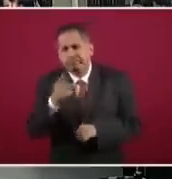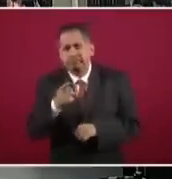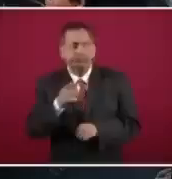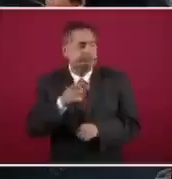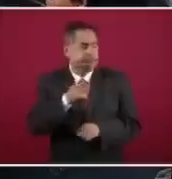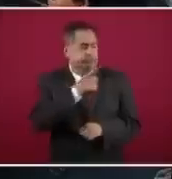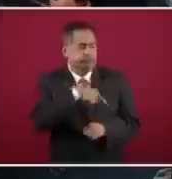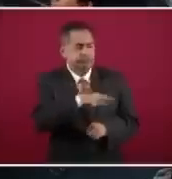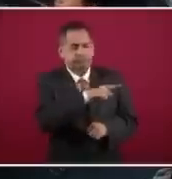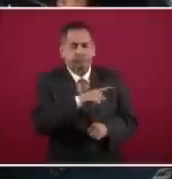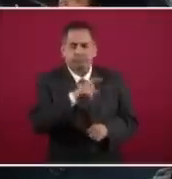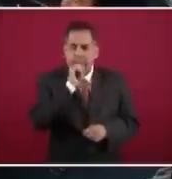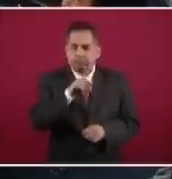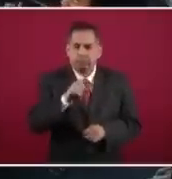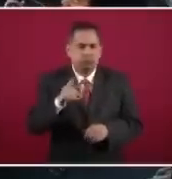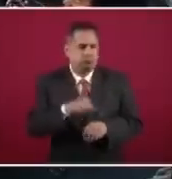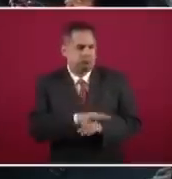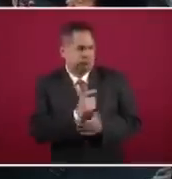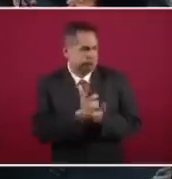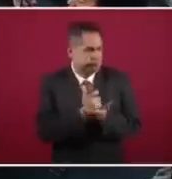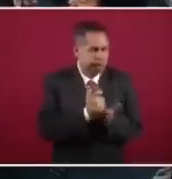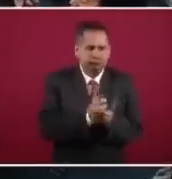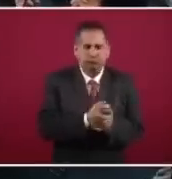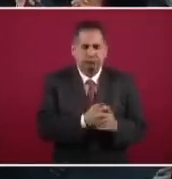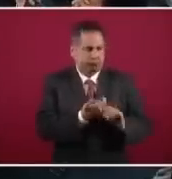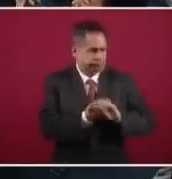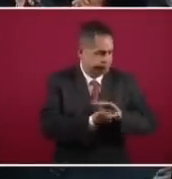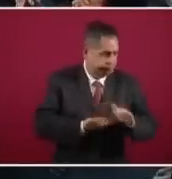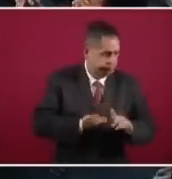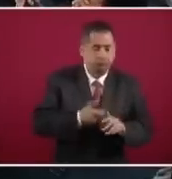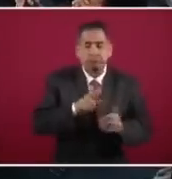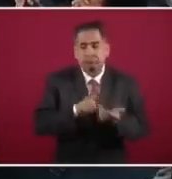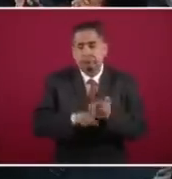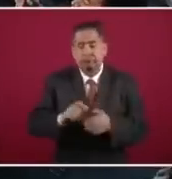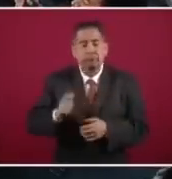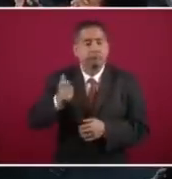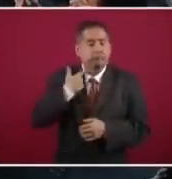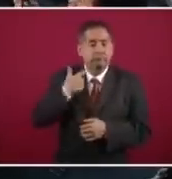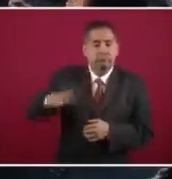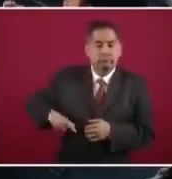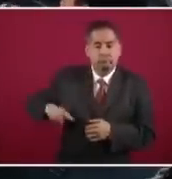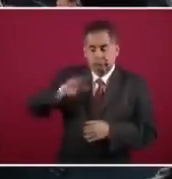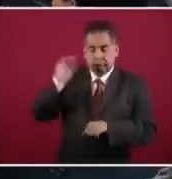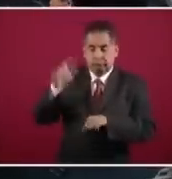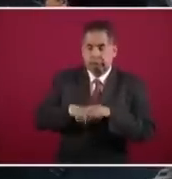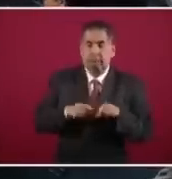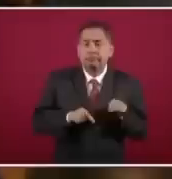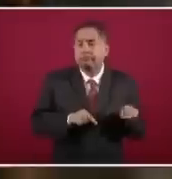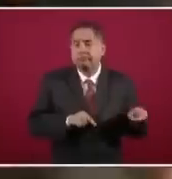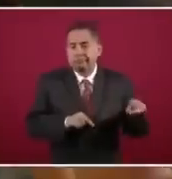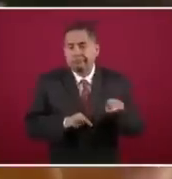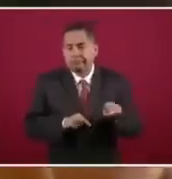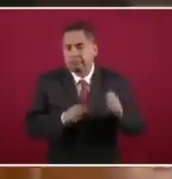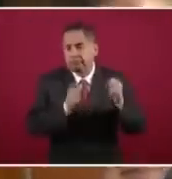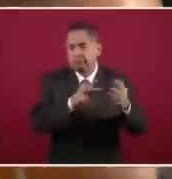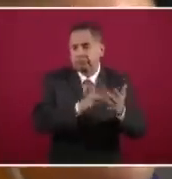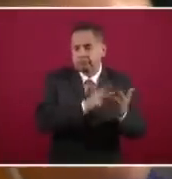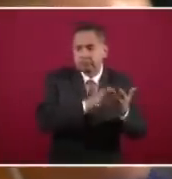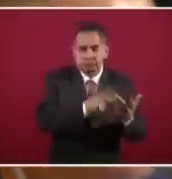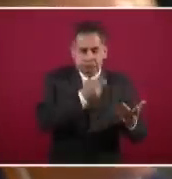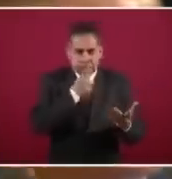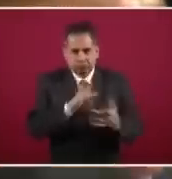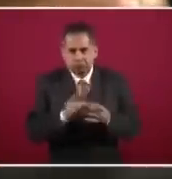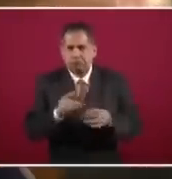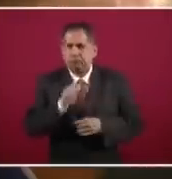padecían extorsiones y padecían amenazas por parte del gobierno federal. Ellos en muchas ocasiones nos lo comentaron.